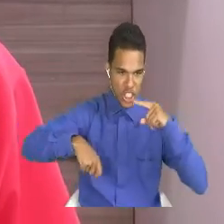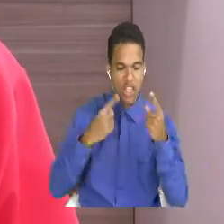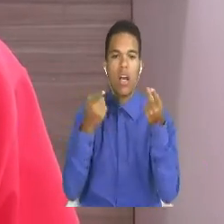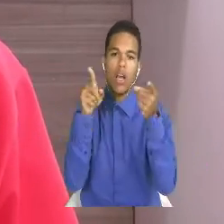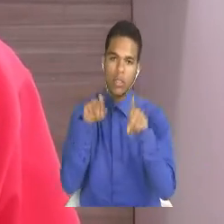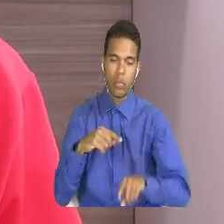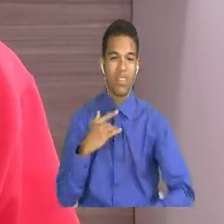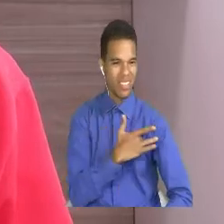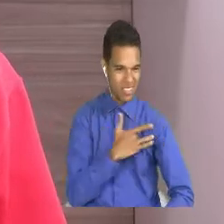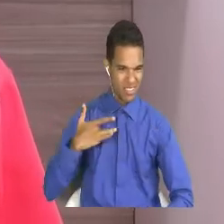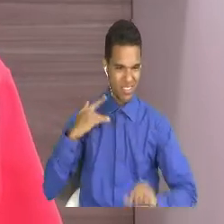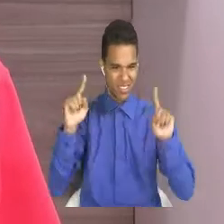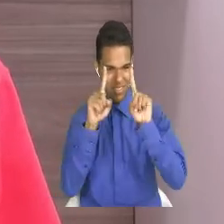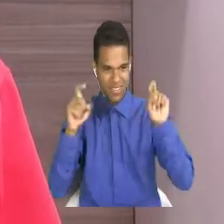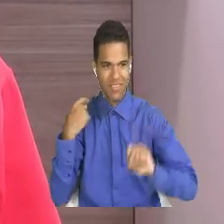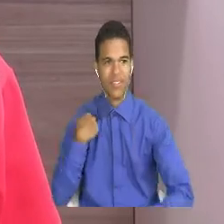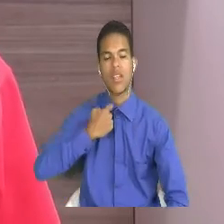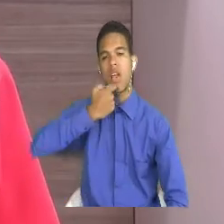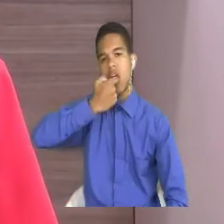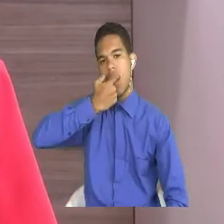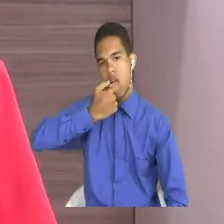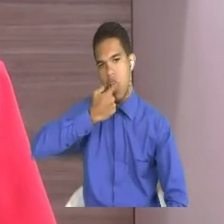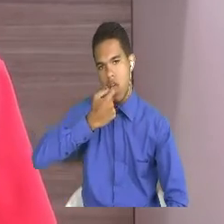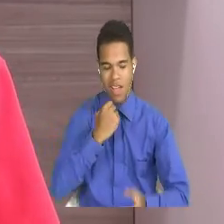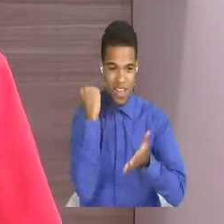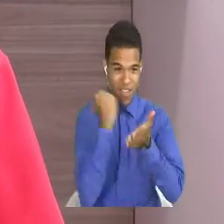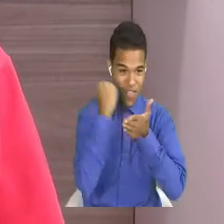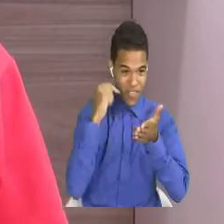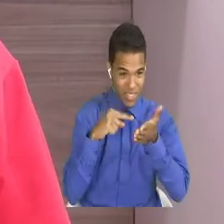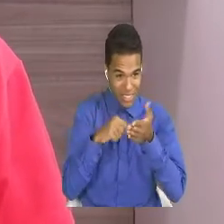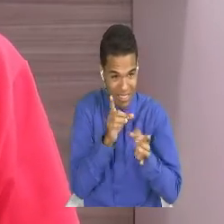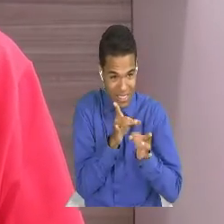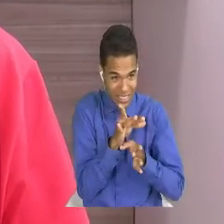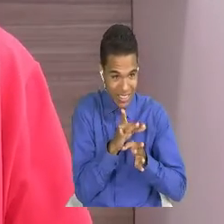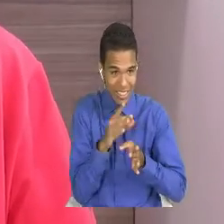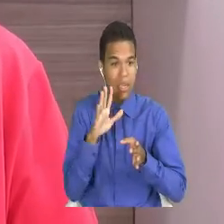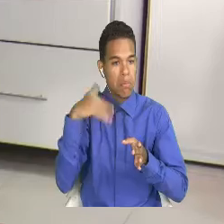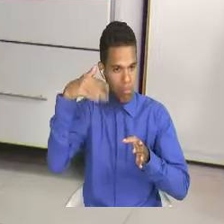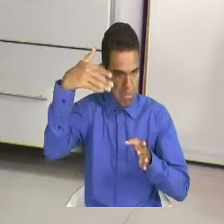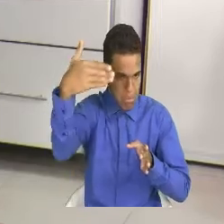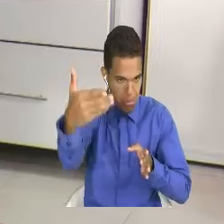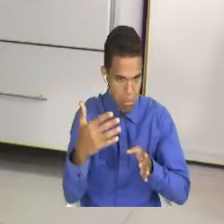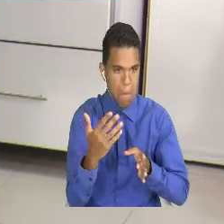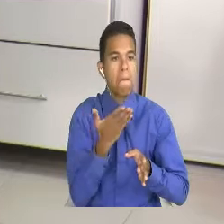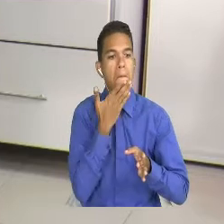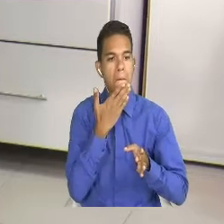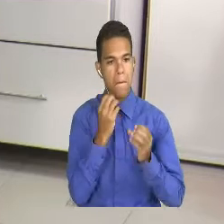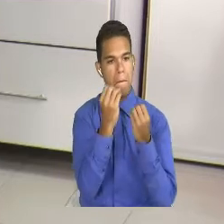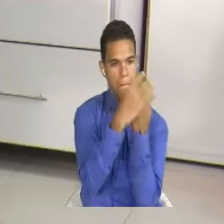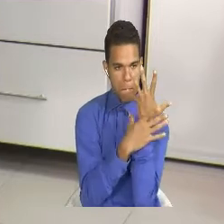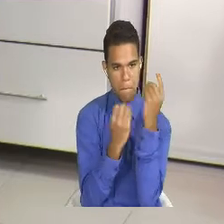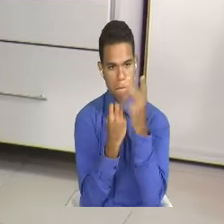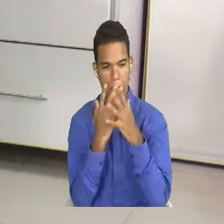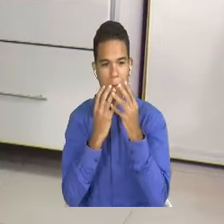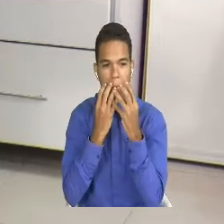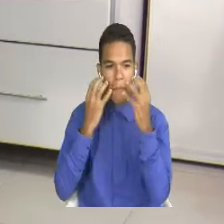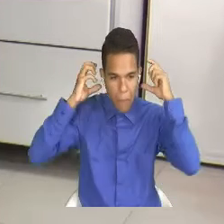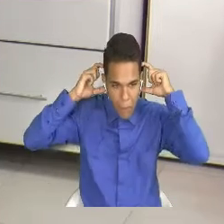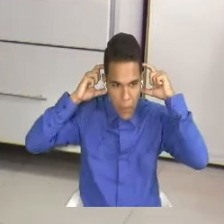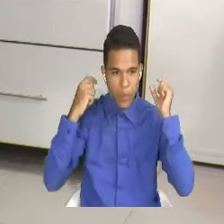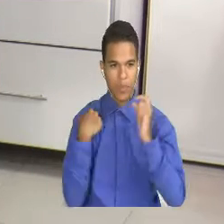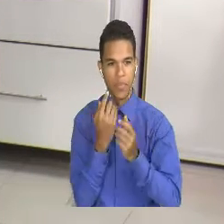pues medicamentos que tengan fecha de vencimiento todavía vigente, gasas, guantes, tapabocas, alcohol,